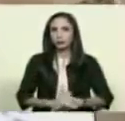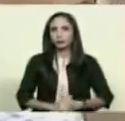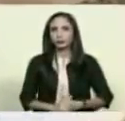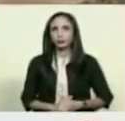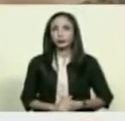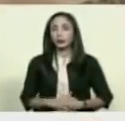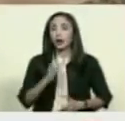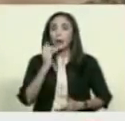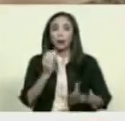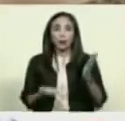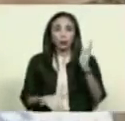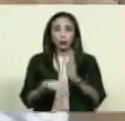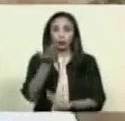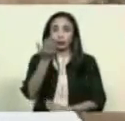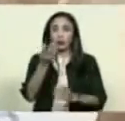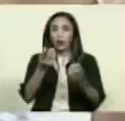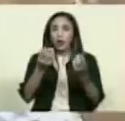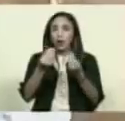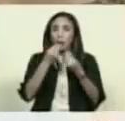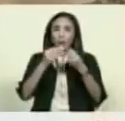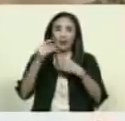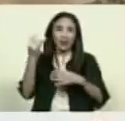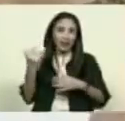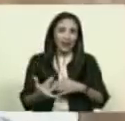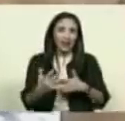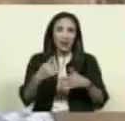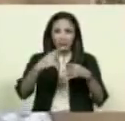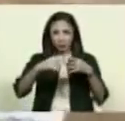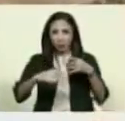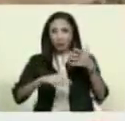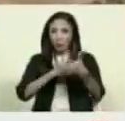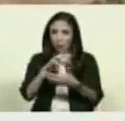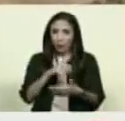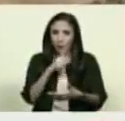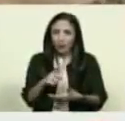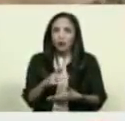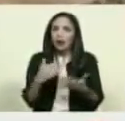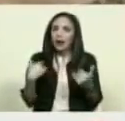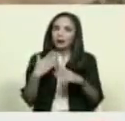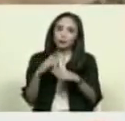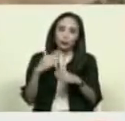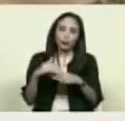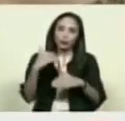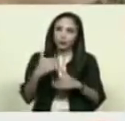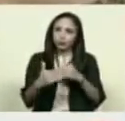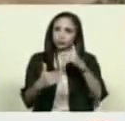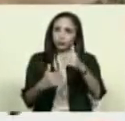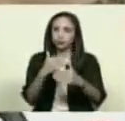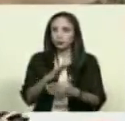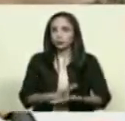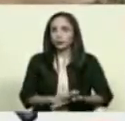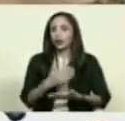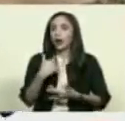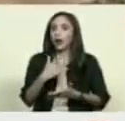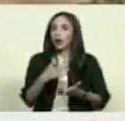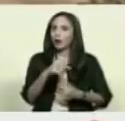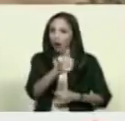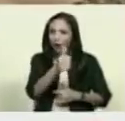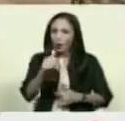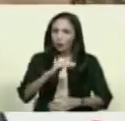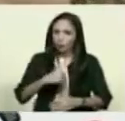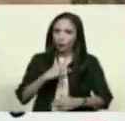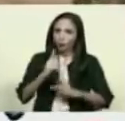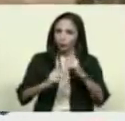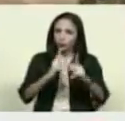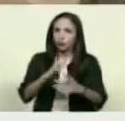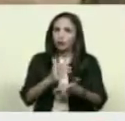de la inflación, del desabastecimiento, apostando a nuestras propias capacidades, apostando a nosotros mismos y a nuestra capacidad de producir los